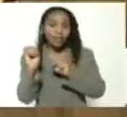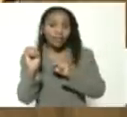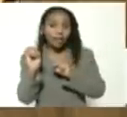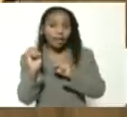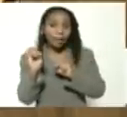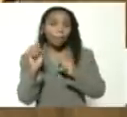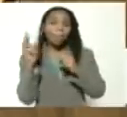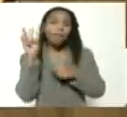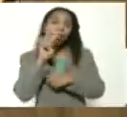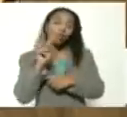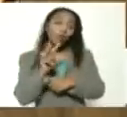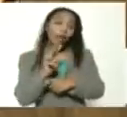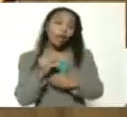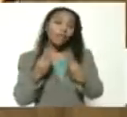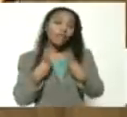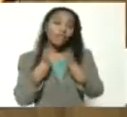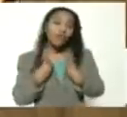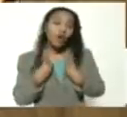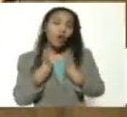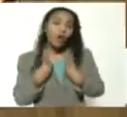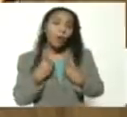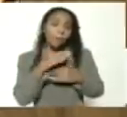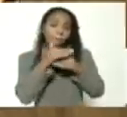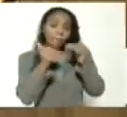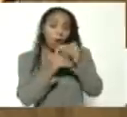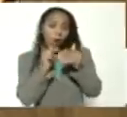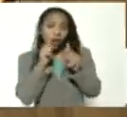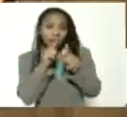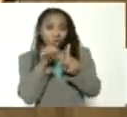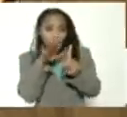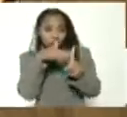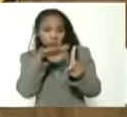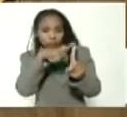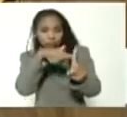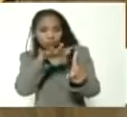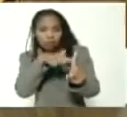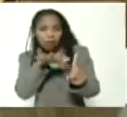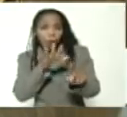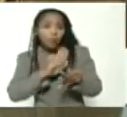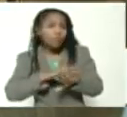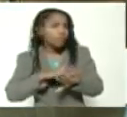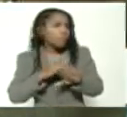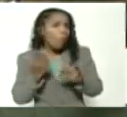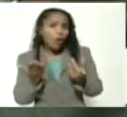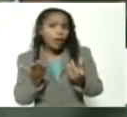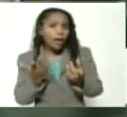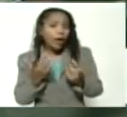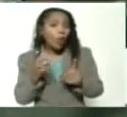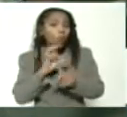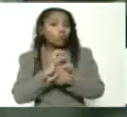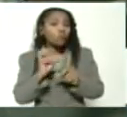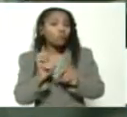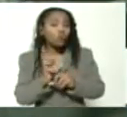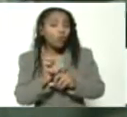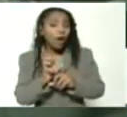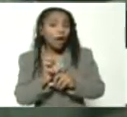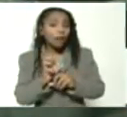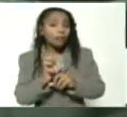prácticamente Venezuela vivió bajo este asedio. Porque la cultura de la